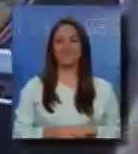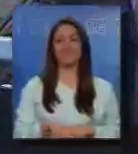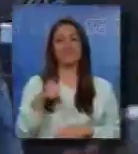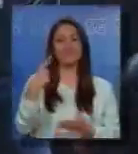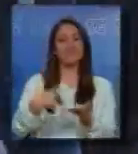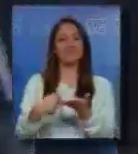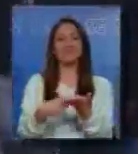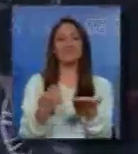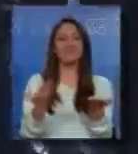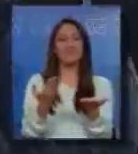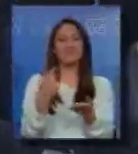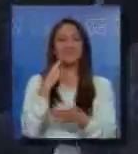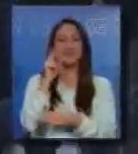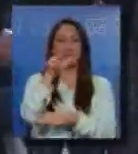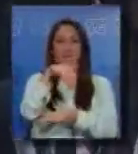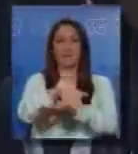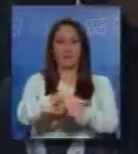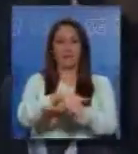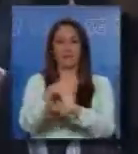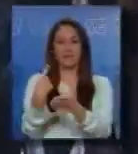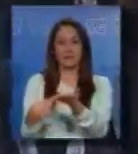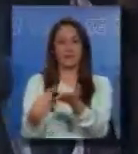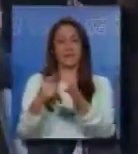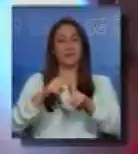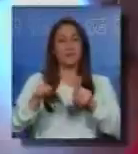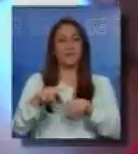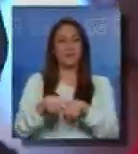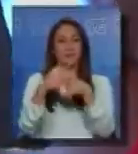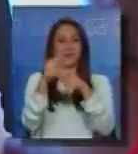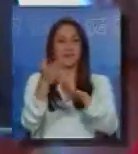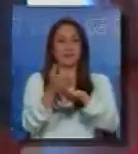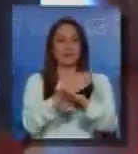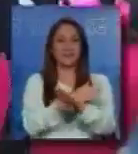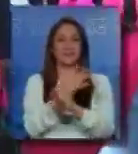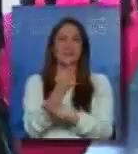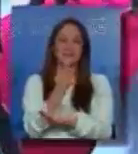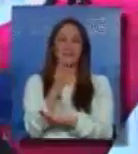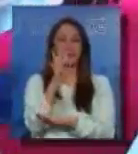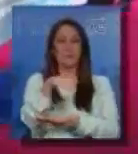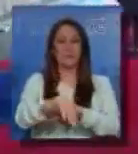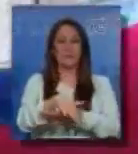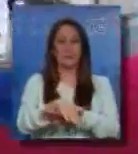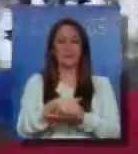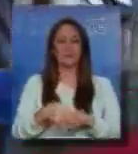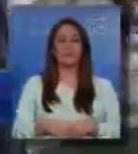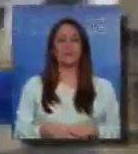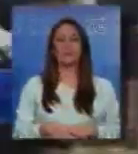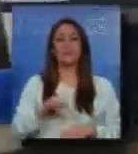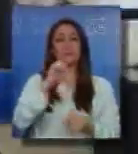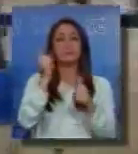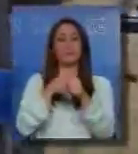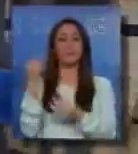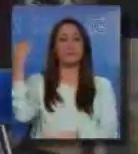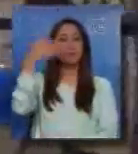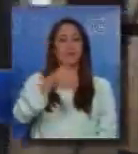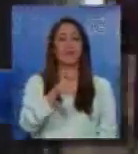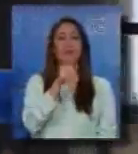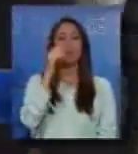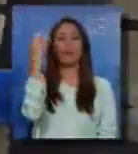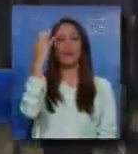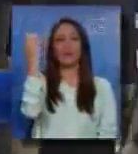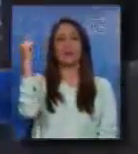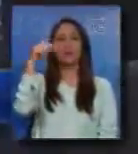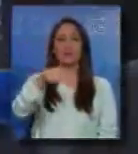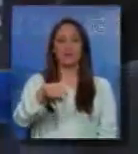La reunión estaba prevista para las 3 de la tarde, pero arrancó un poco antes de las 16 horas. La primera en llegar fue la canciller de Colombia, María